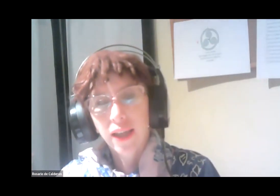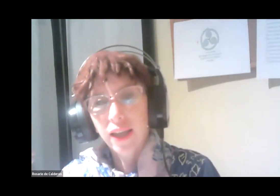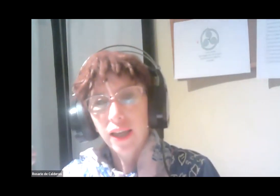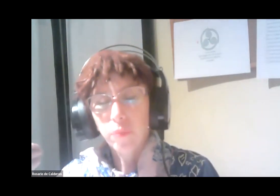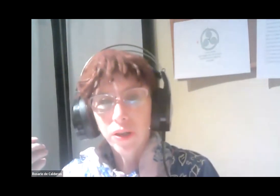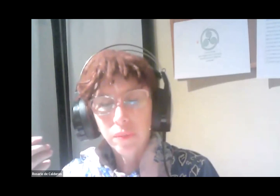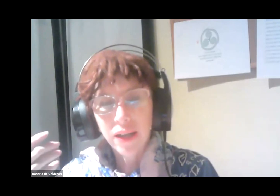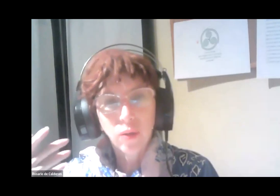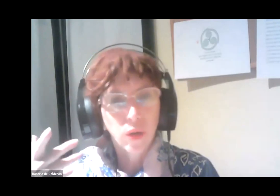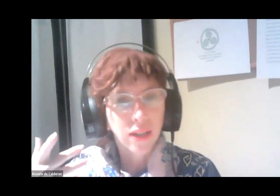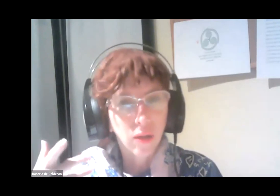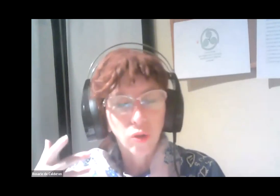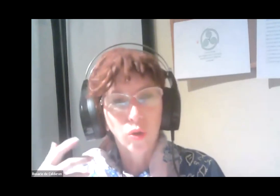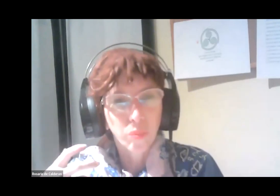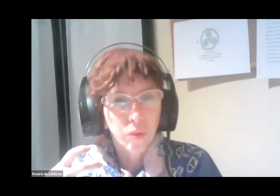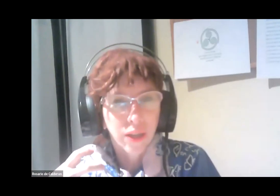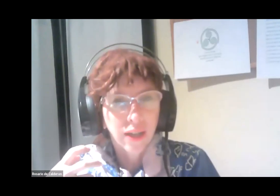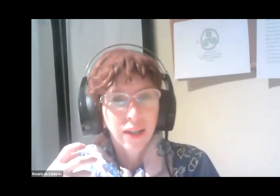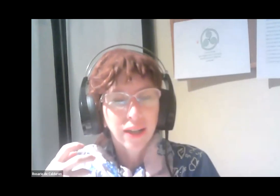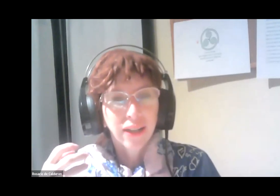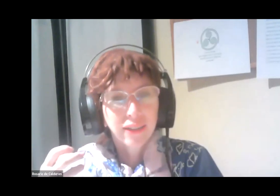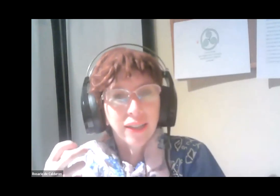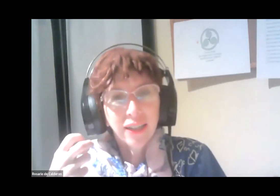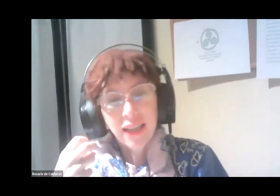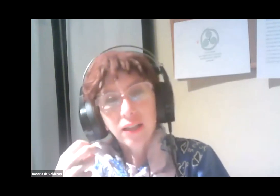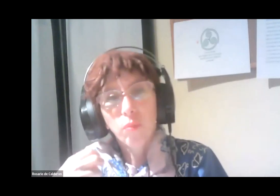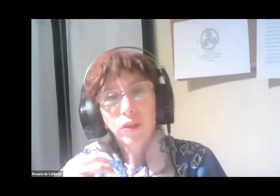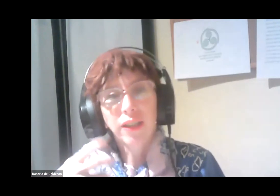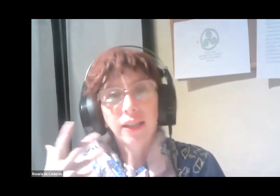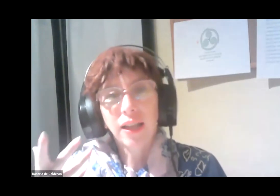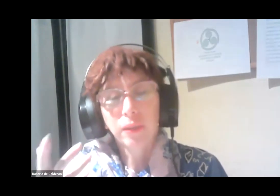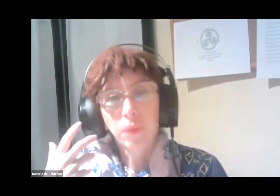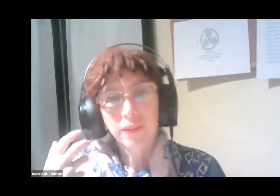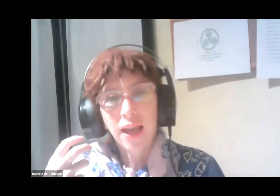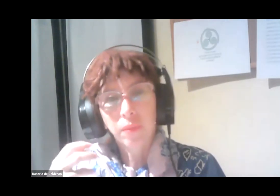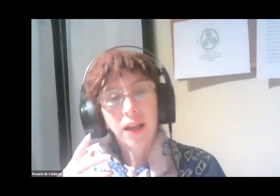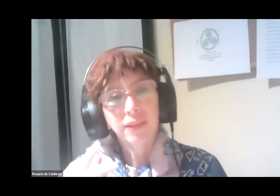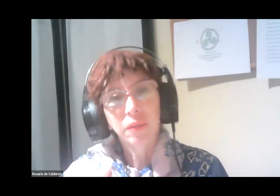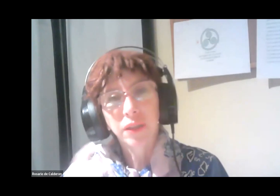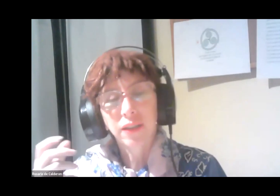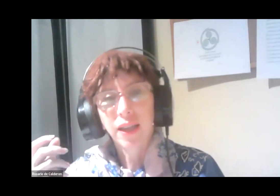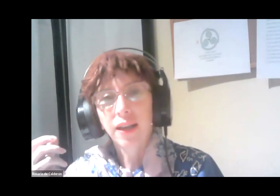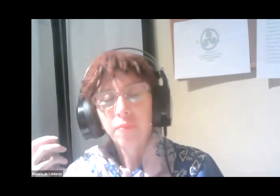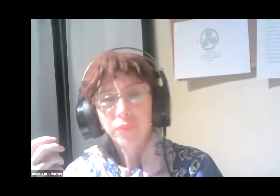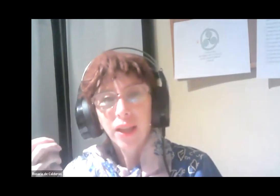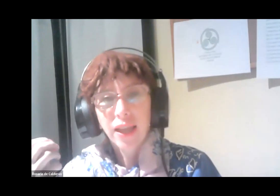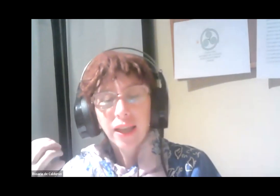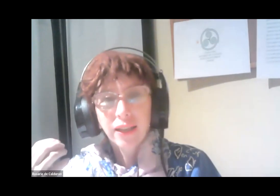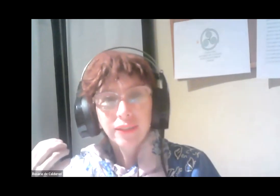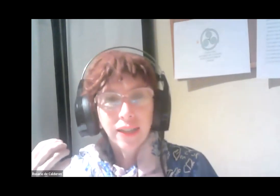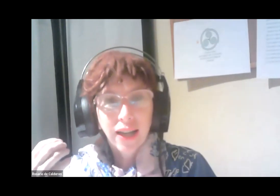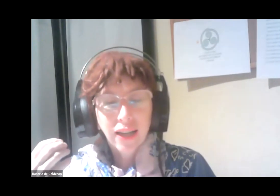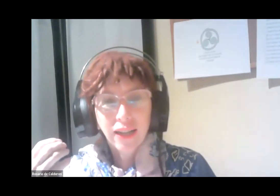el ponerme el lugar del otro el poder tener esa incomodidad al expresarme al hacerme entender